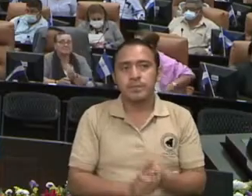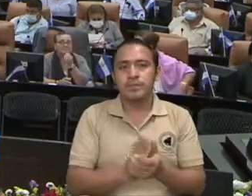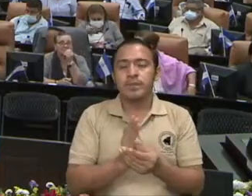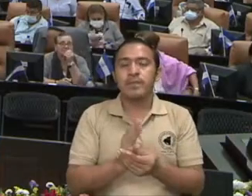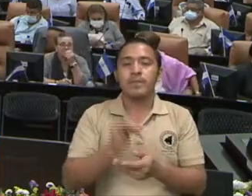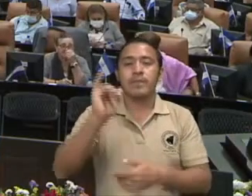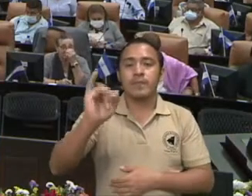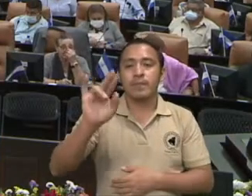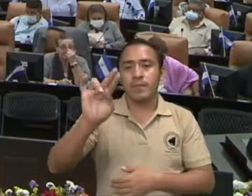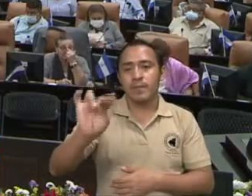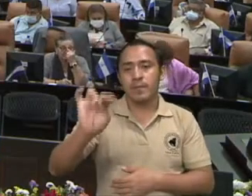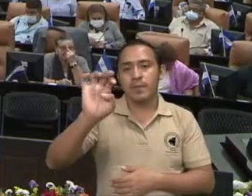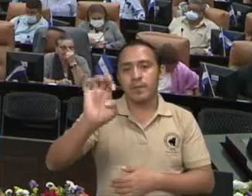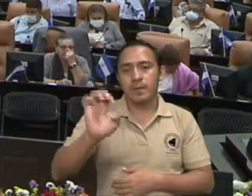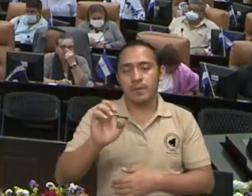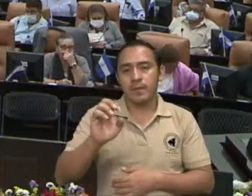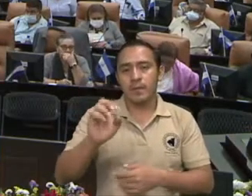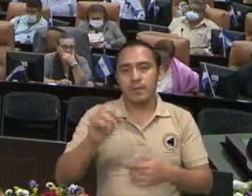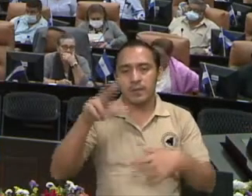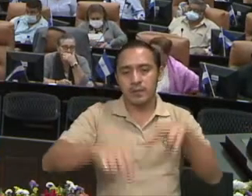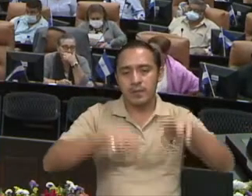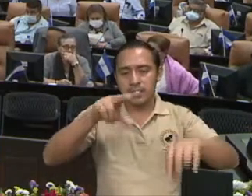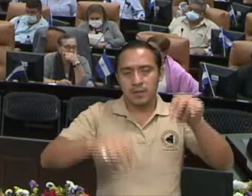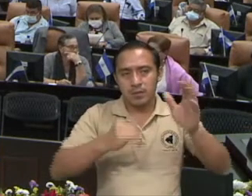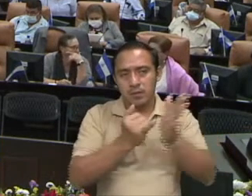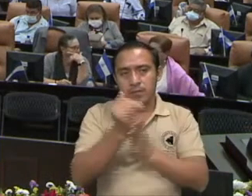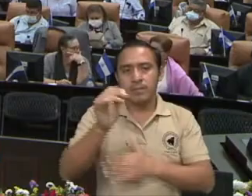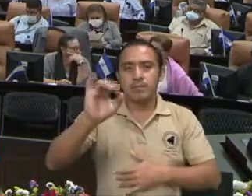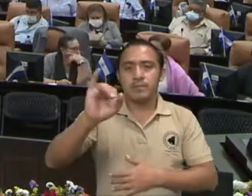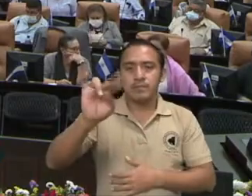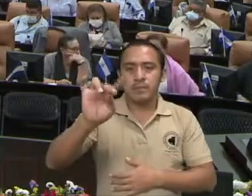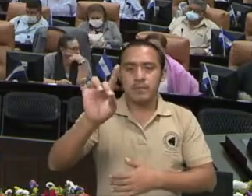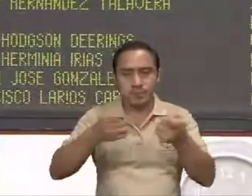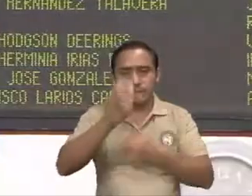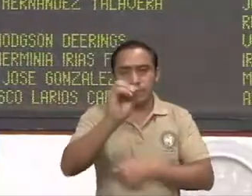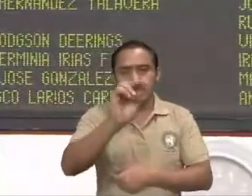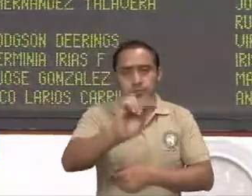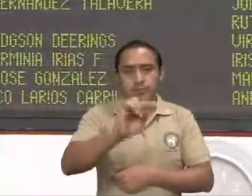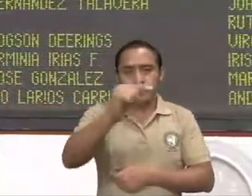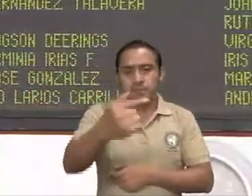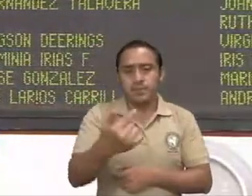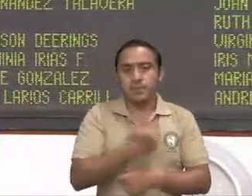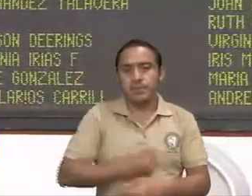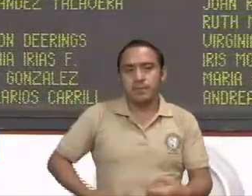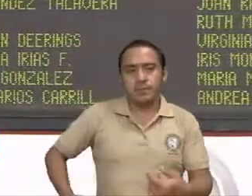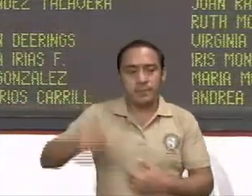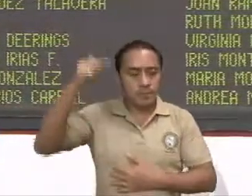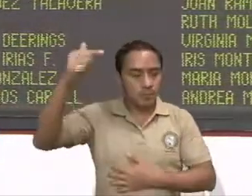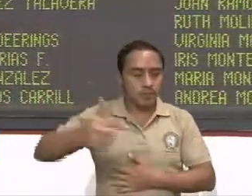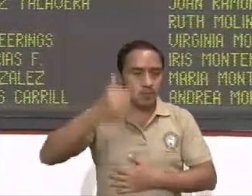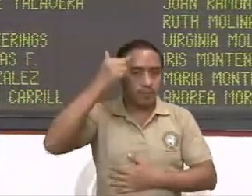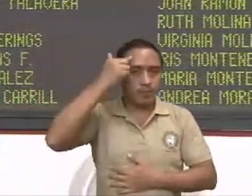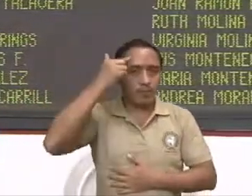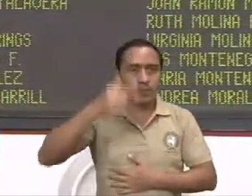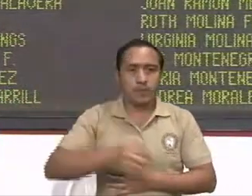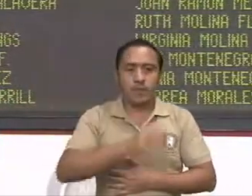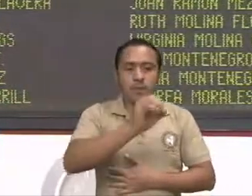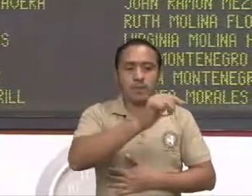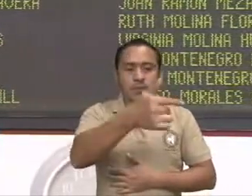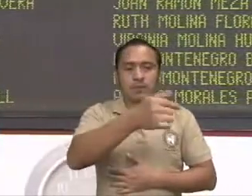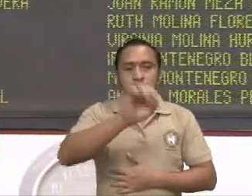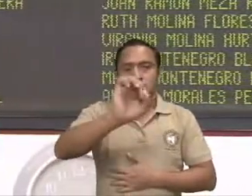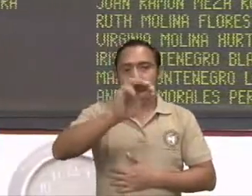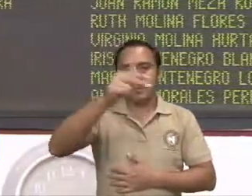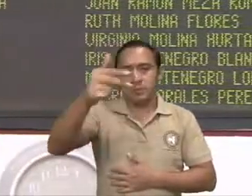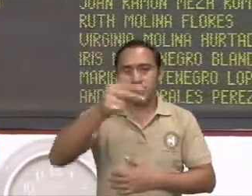La Asamblea Nacional canceló a otras 19 organizaciones sin fines de lucro, incluida la Fundación Festival Internacional de